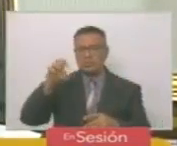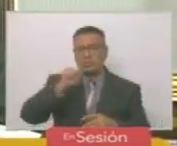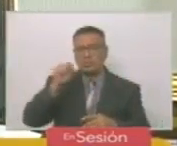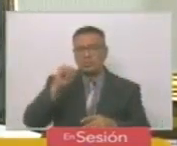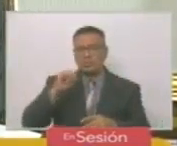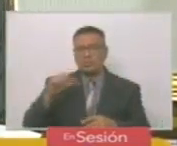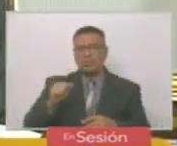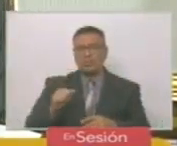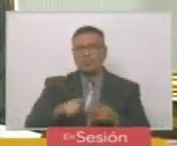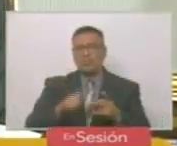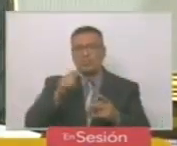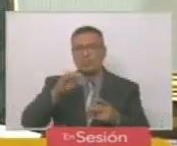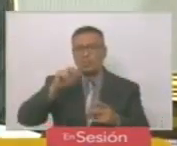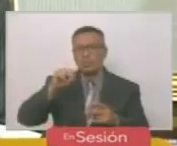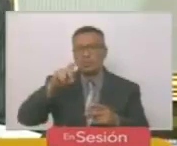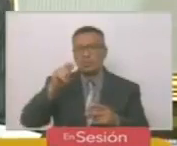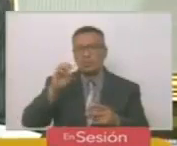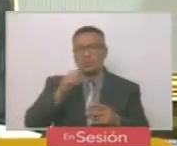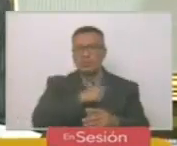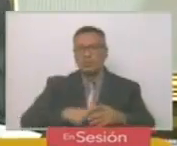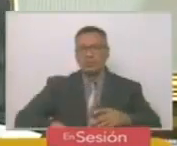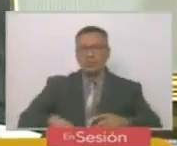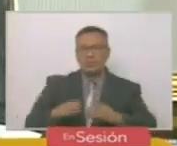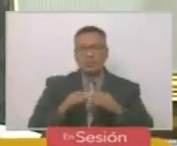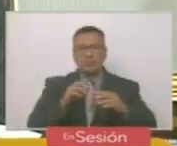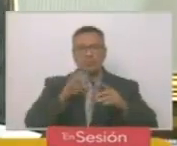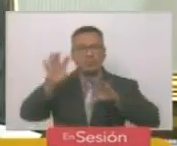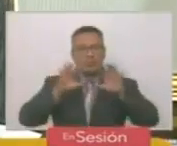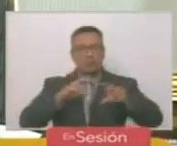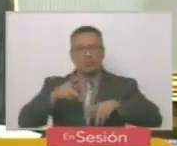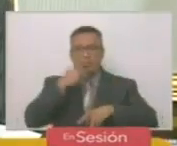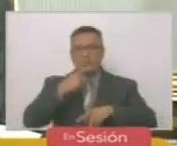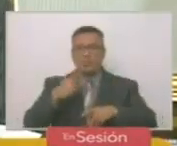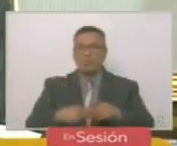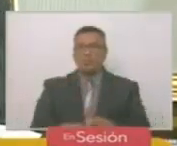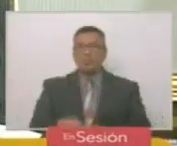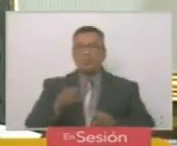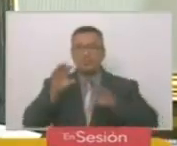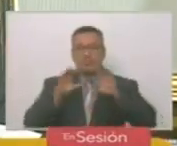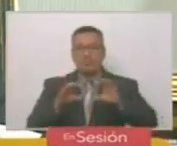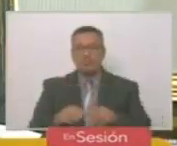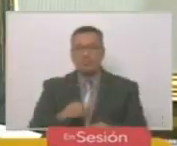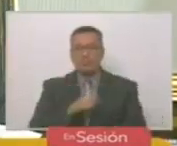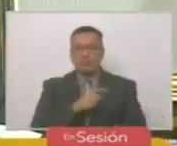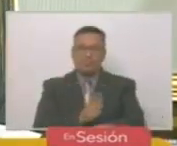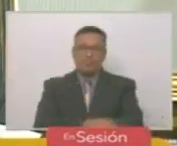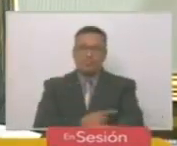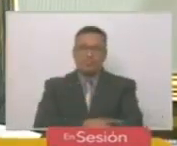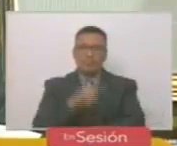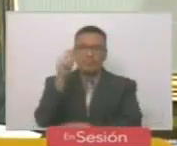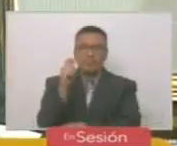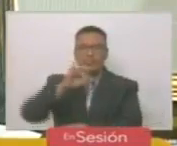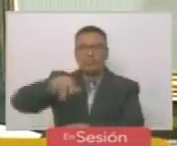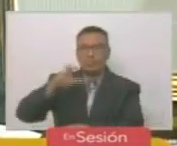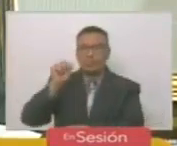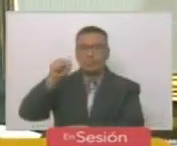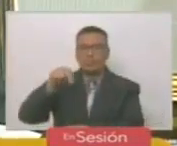diputado Timoteo Zambrano, que es presidente de la Comisión de Política Exterior de la Asamblea Nacional, y mi querido hermano, el diputado Juan